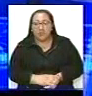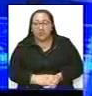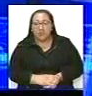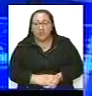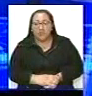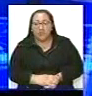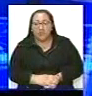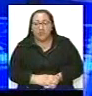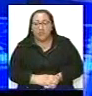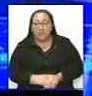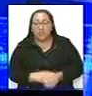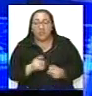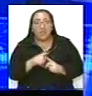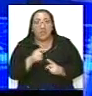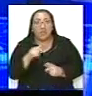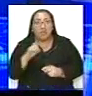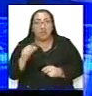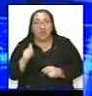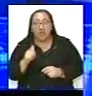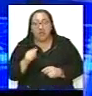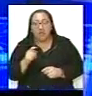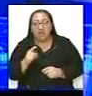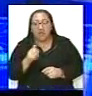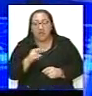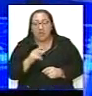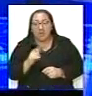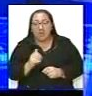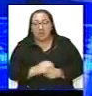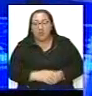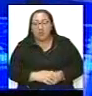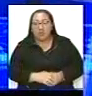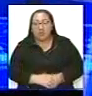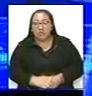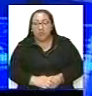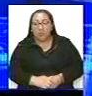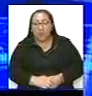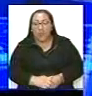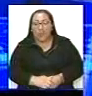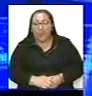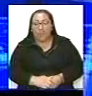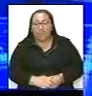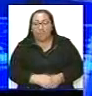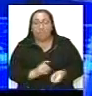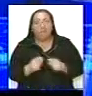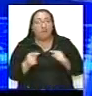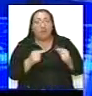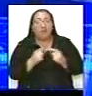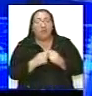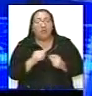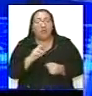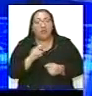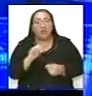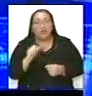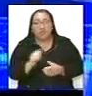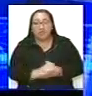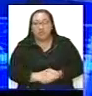la congresista Tamar Arimborgo, Marco Arana también, que tuvo un intercambio de palabras con el congresista